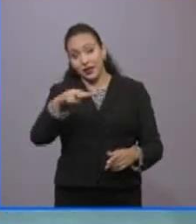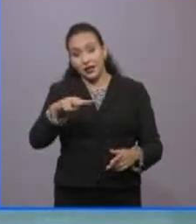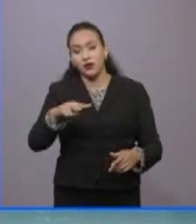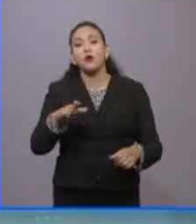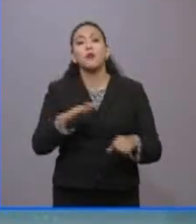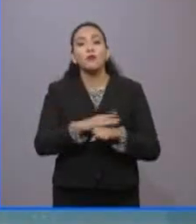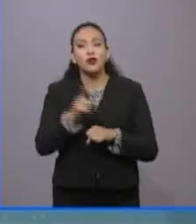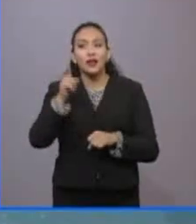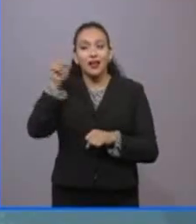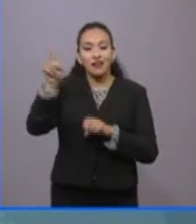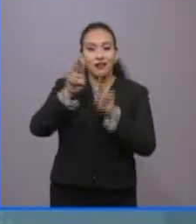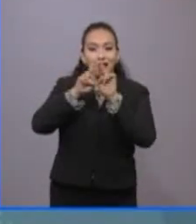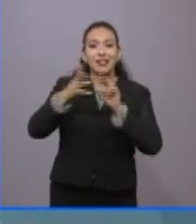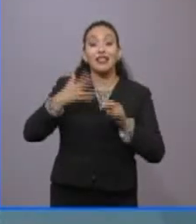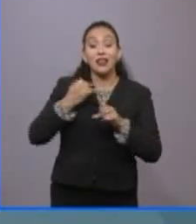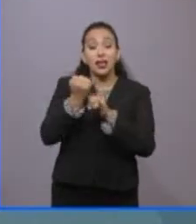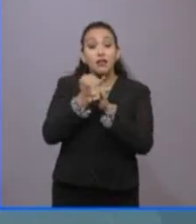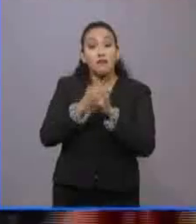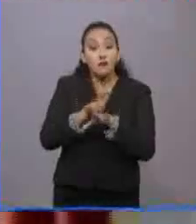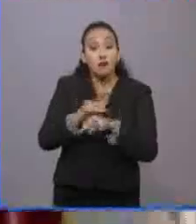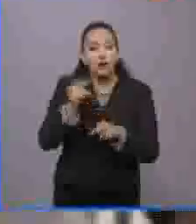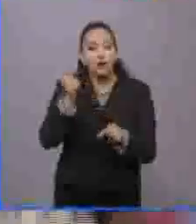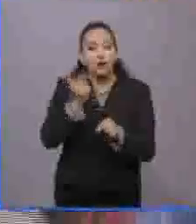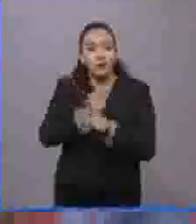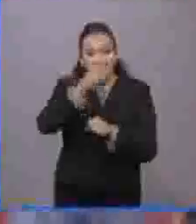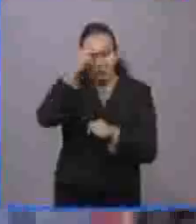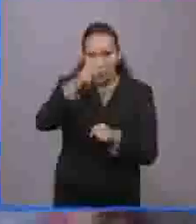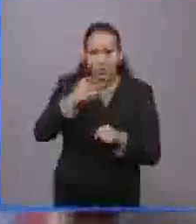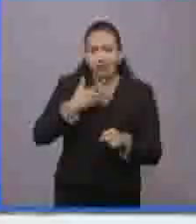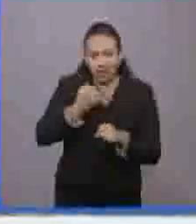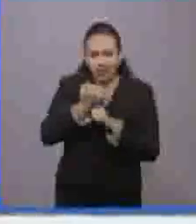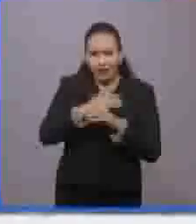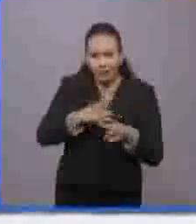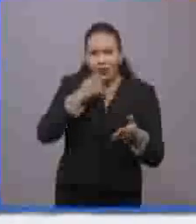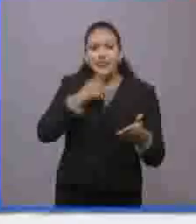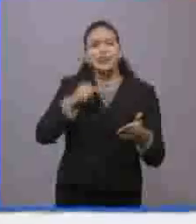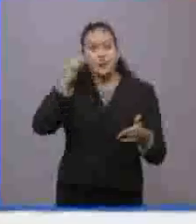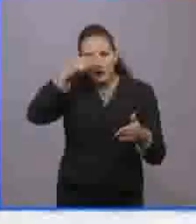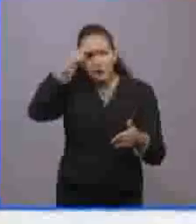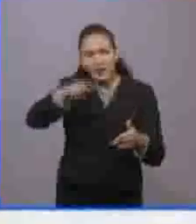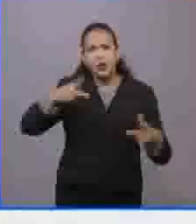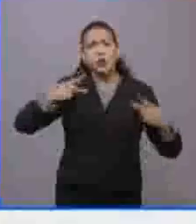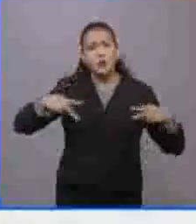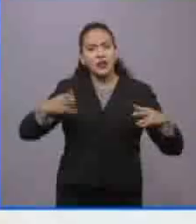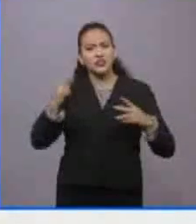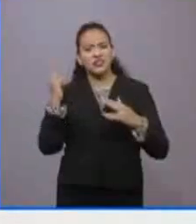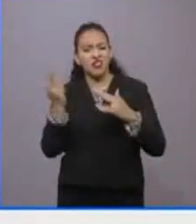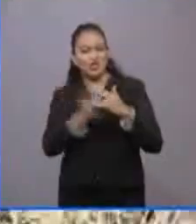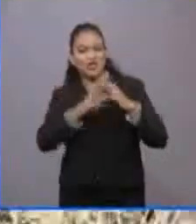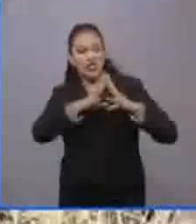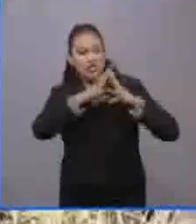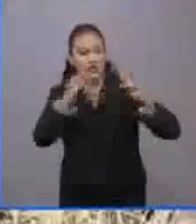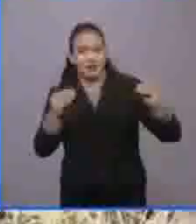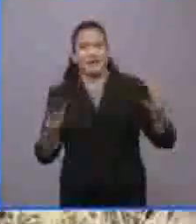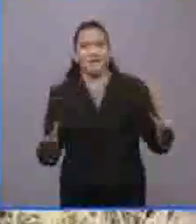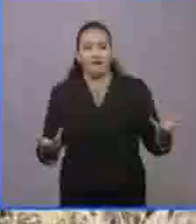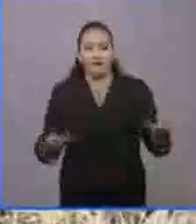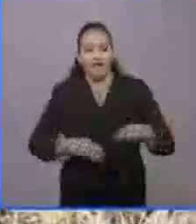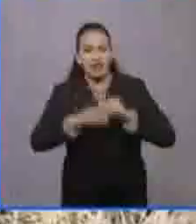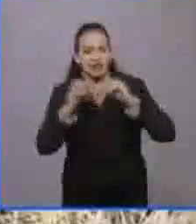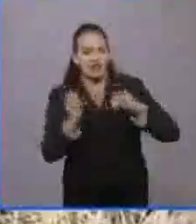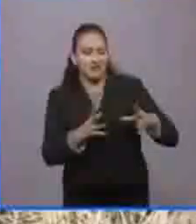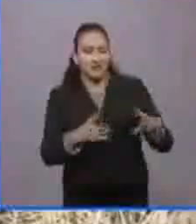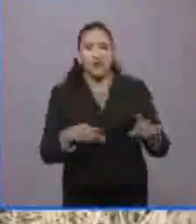recibió información que contiene indicios bien fundados de que la desaparición forzada se practica de forma generalizada y sistemática